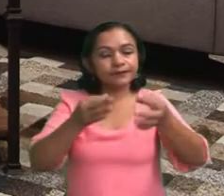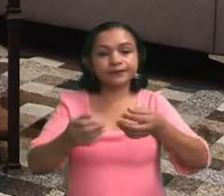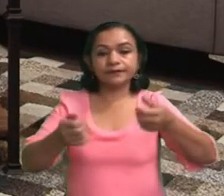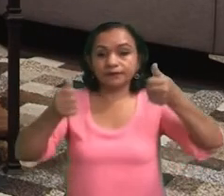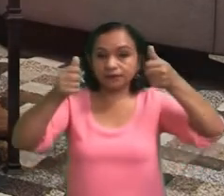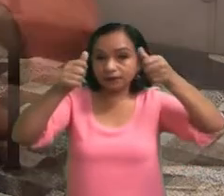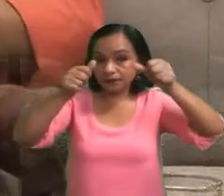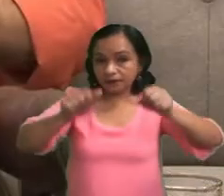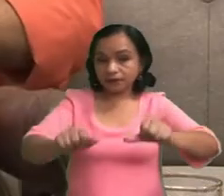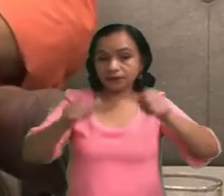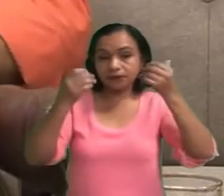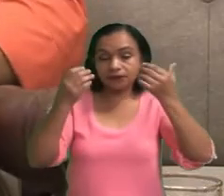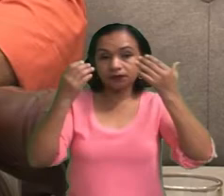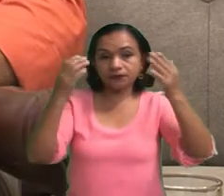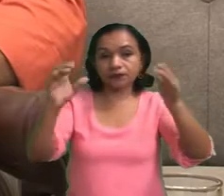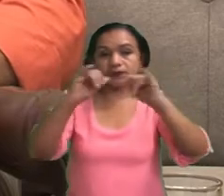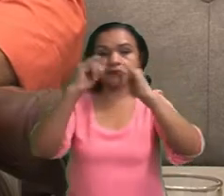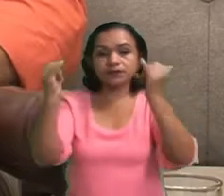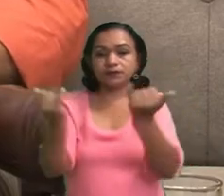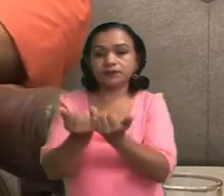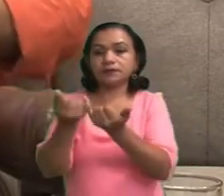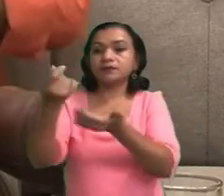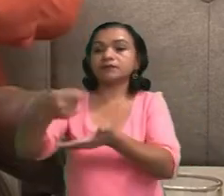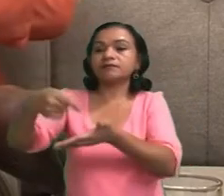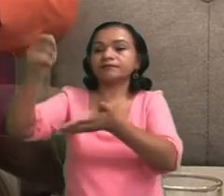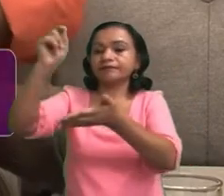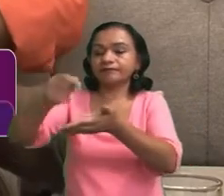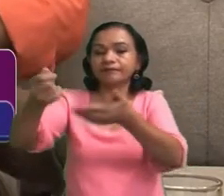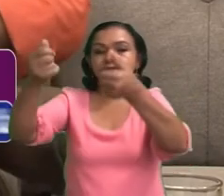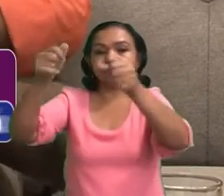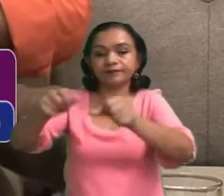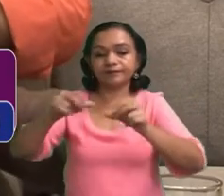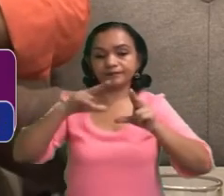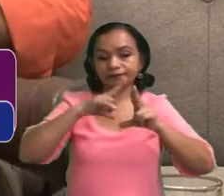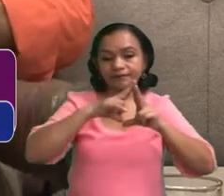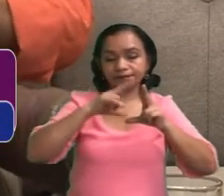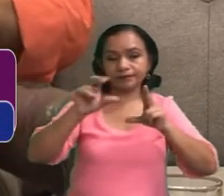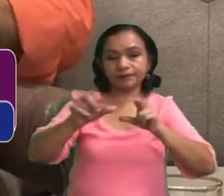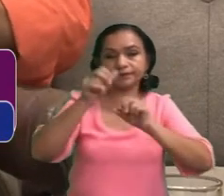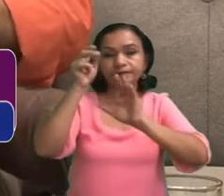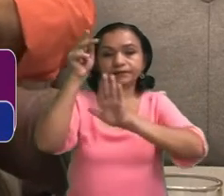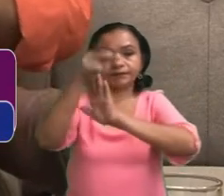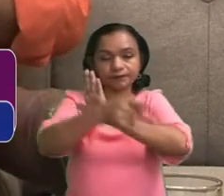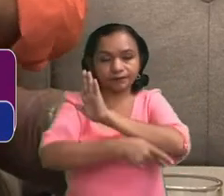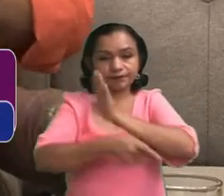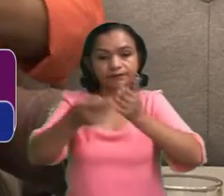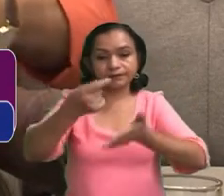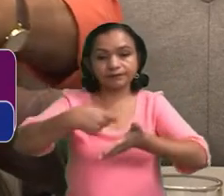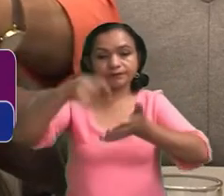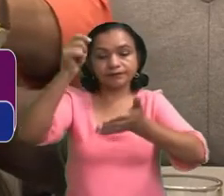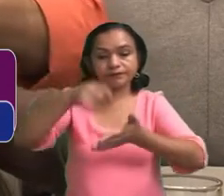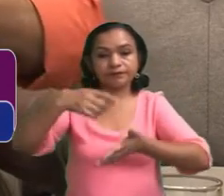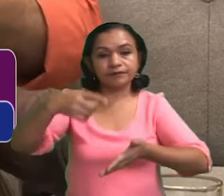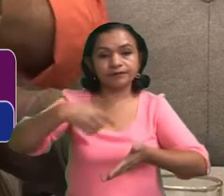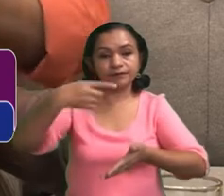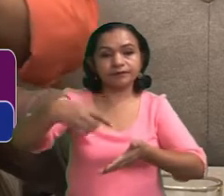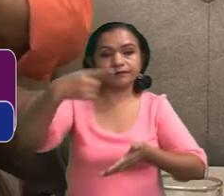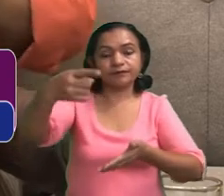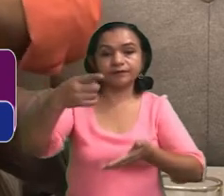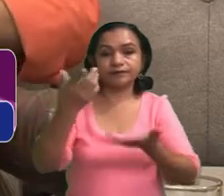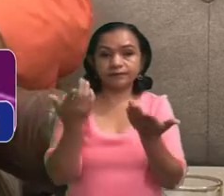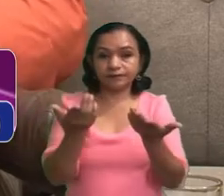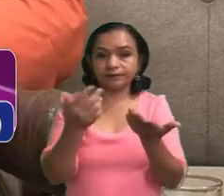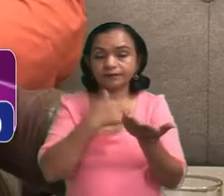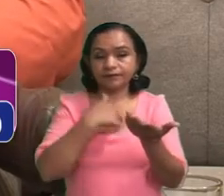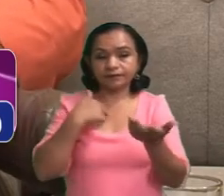o instrumentos internacionales. Así es. Instrumentos internacionales que lógicamente no son el día a día de la población o